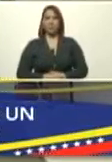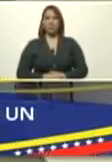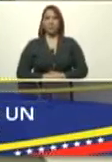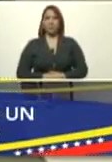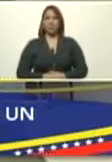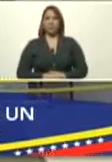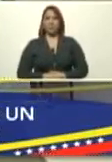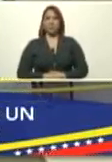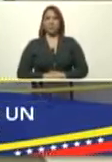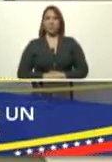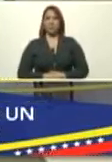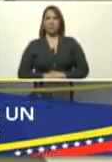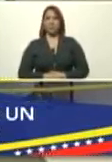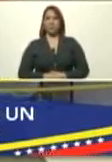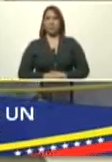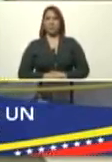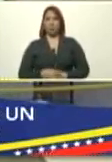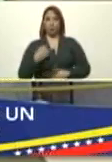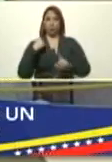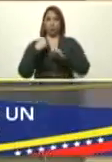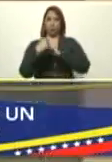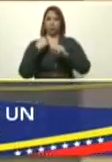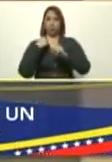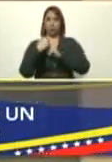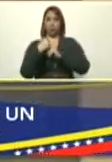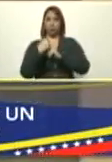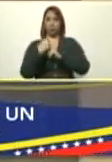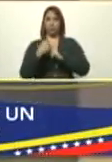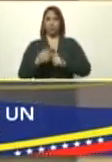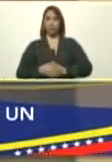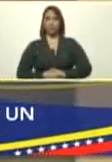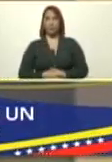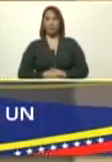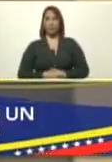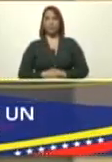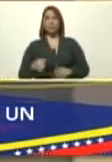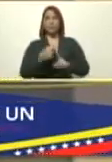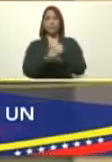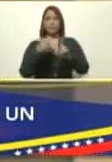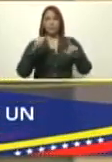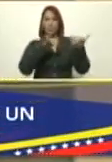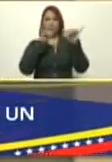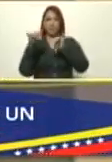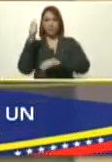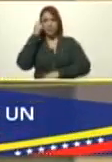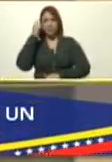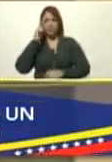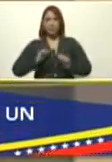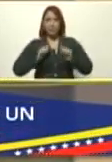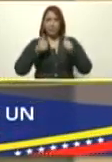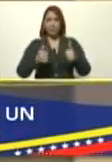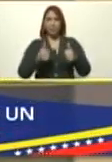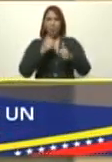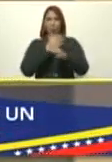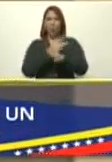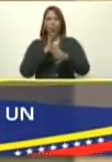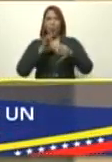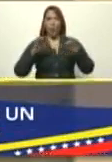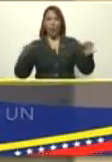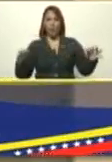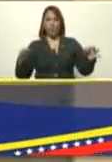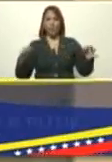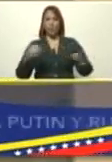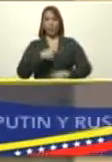cuando hubo la agresión de Georgia, el mismo día que se iniciaban los Juegos Olímpicos de China,